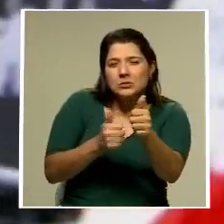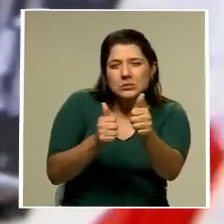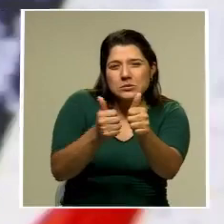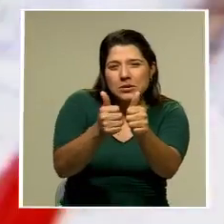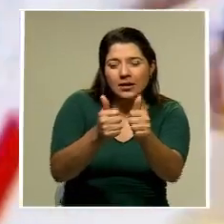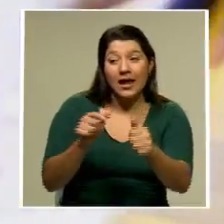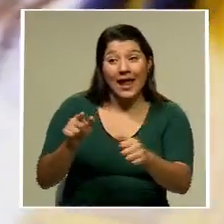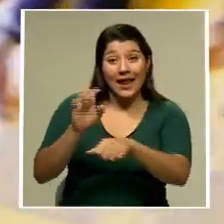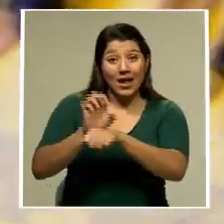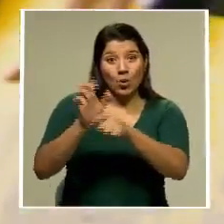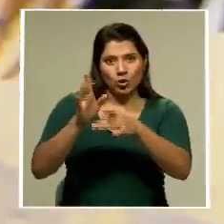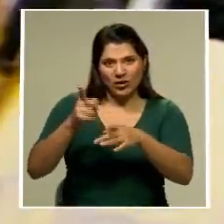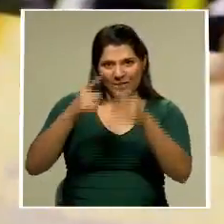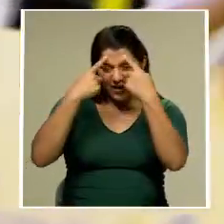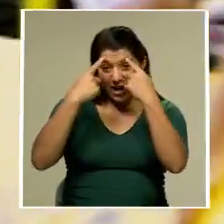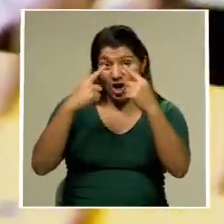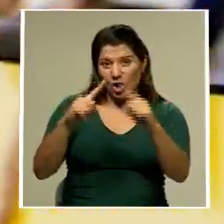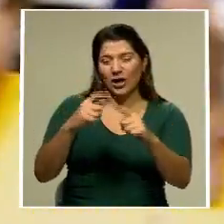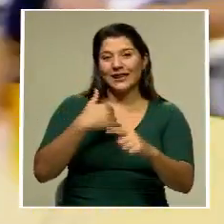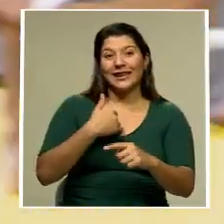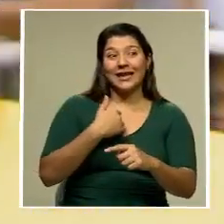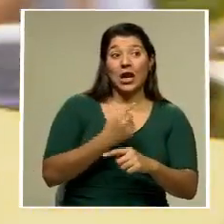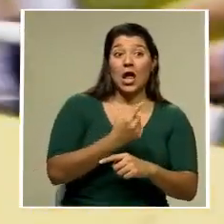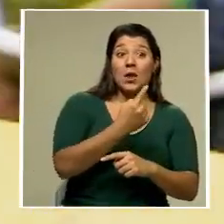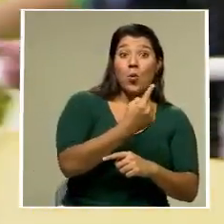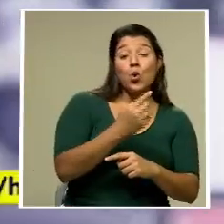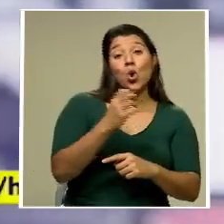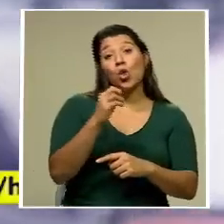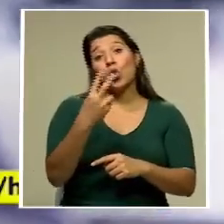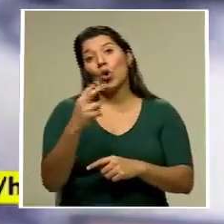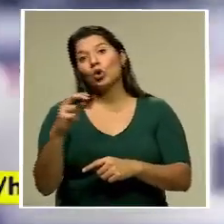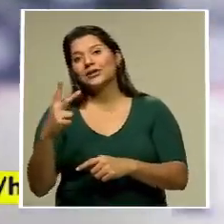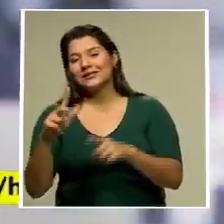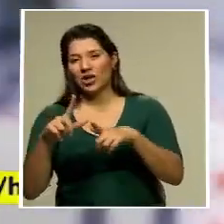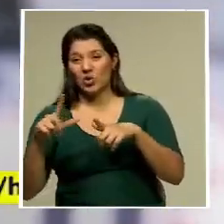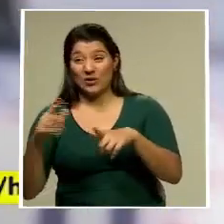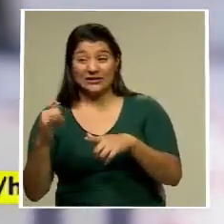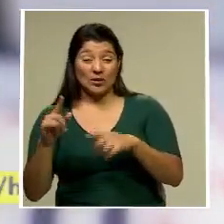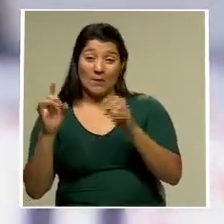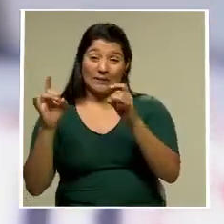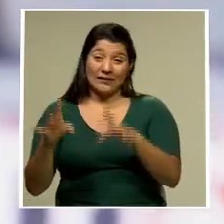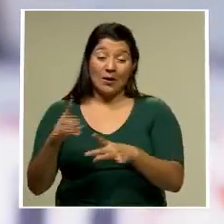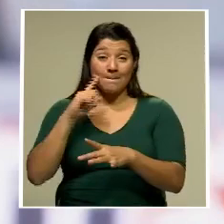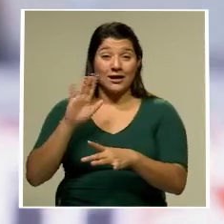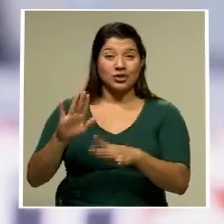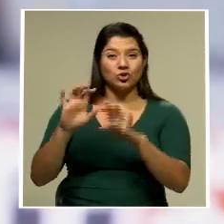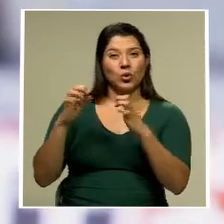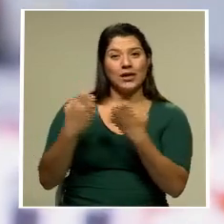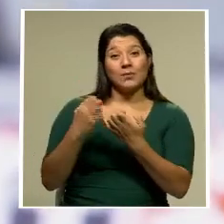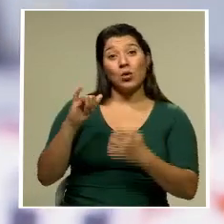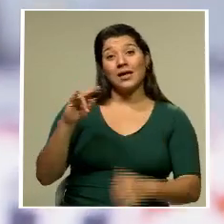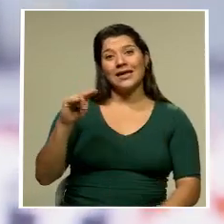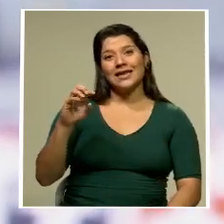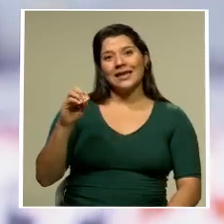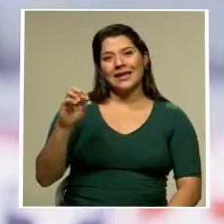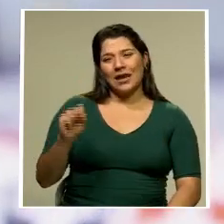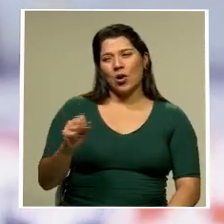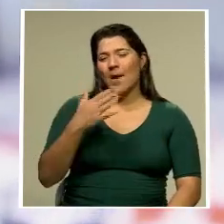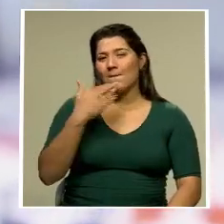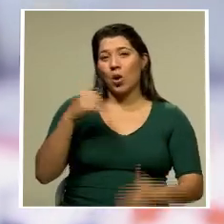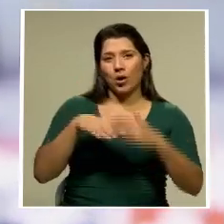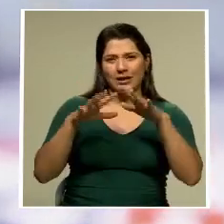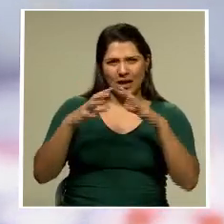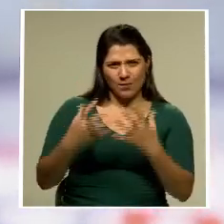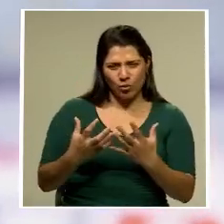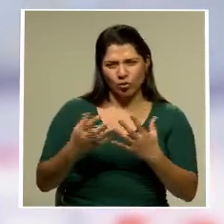debe meterse en el podio, de lo contrario será un fracaso para él y su equipo, el Ineos, considerado el mejor del mundo y que ha invertido